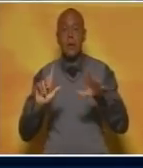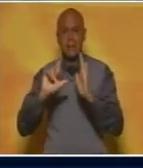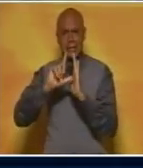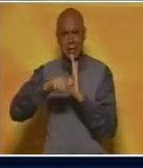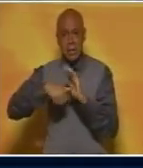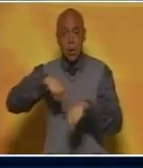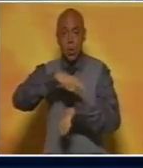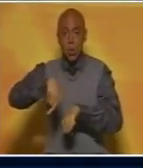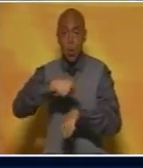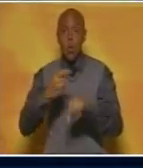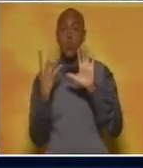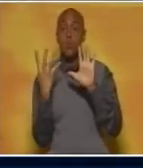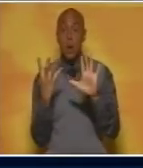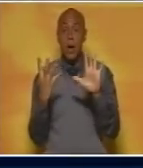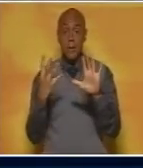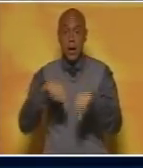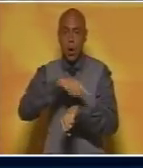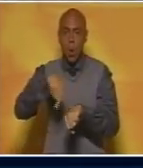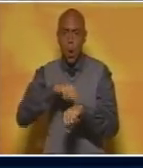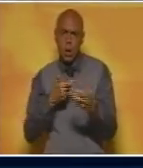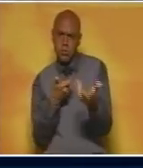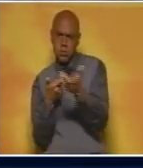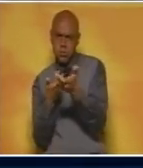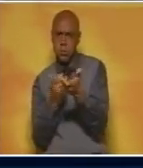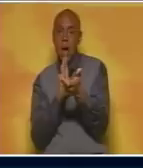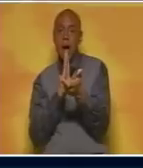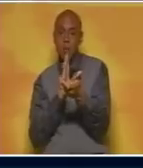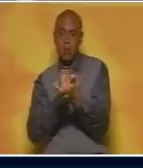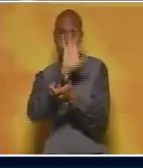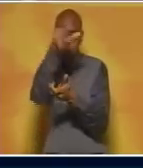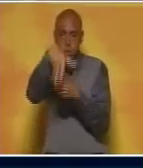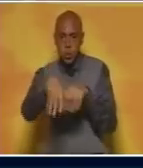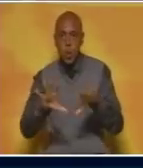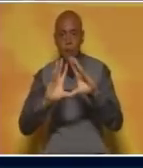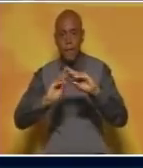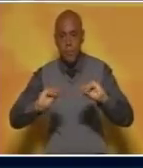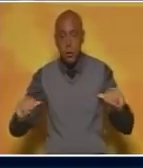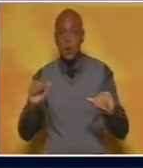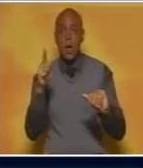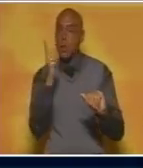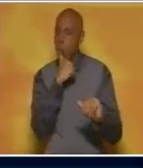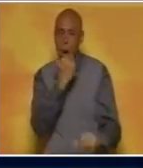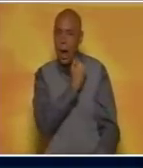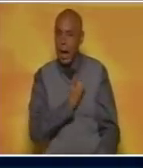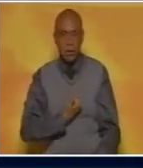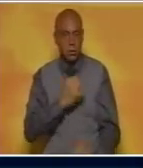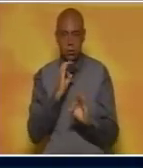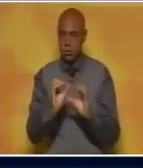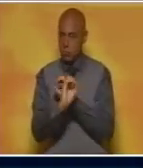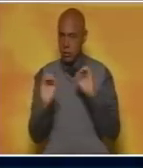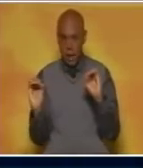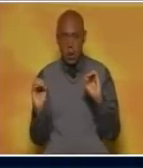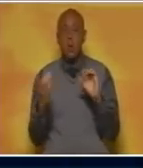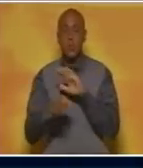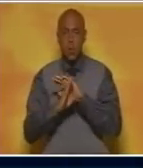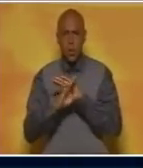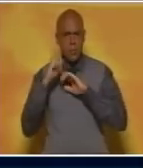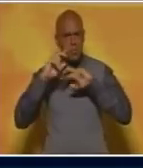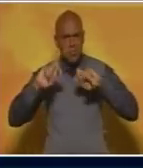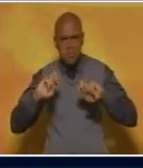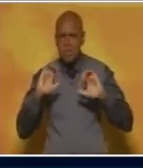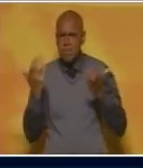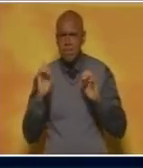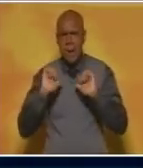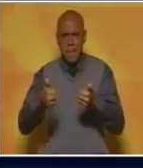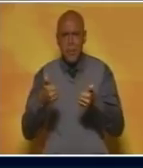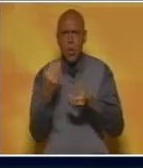de 9 horas de que comenzaran. Hasta el momento no se informó de heridos en el incendio, cuyas causas están siendo investigadas y que